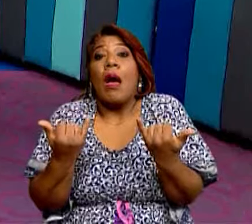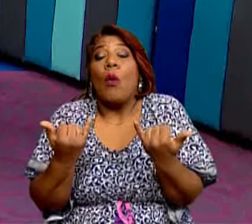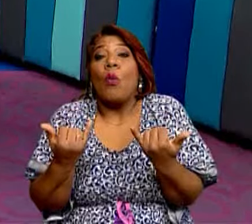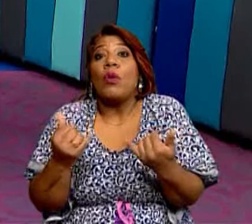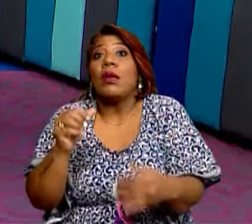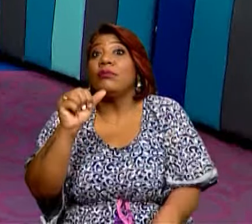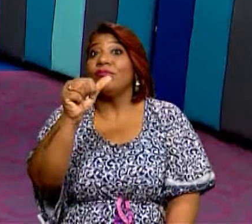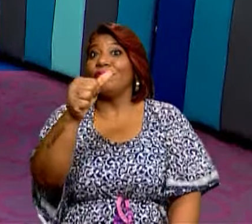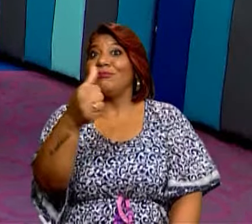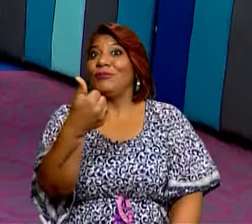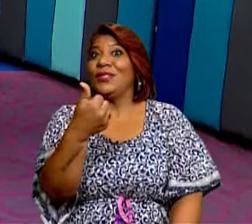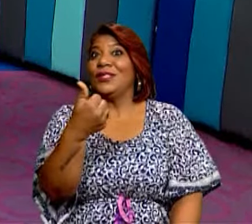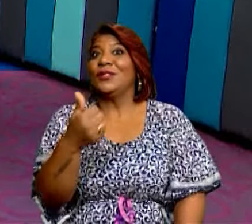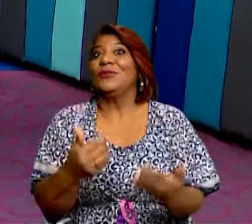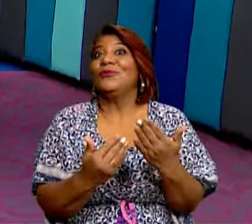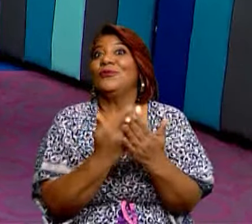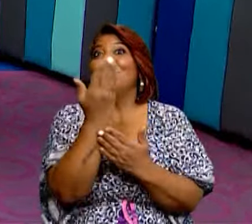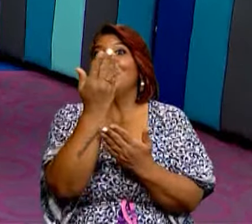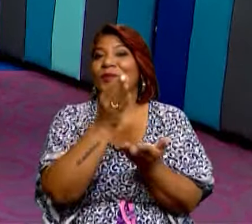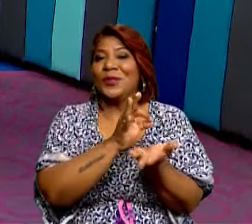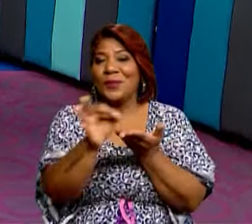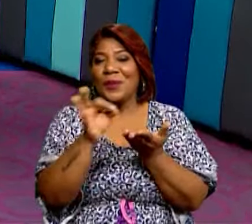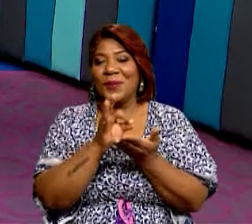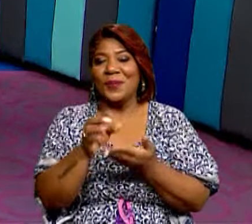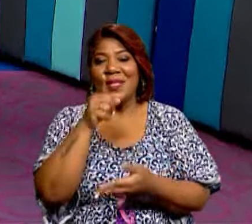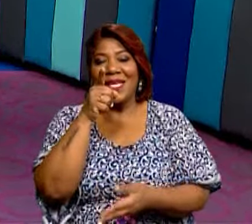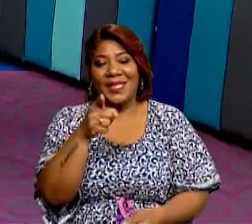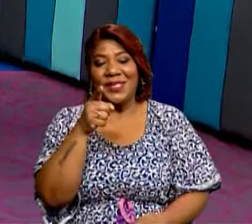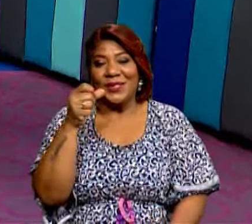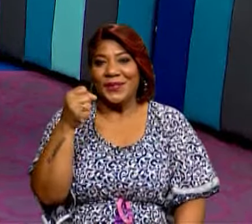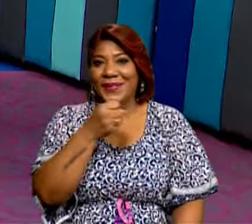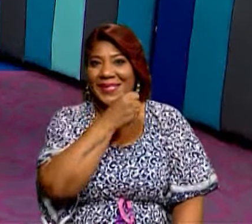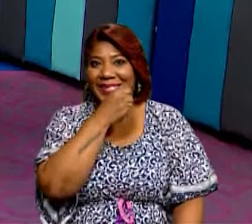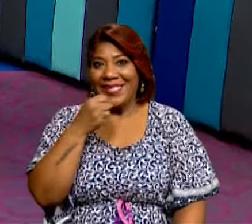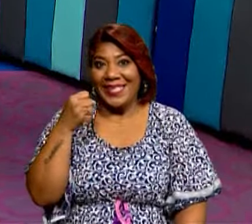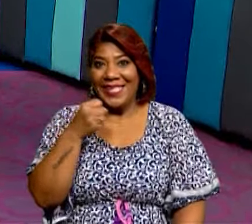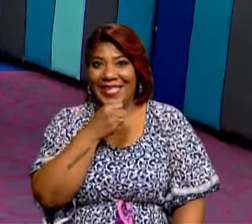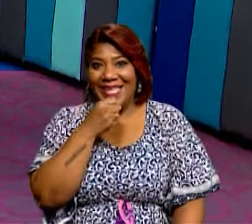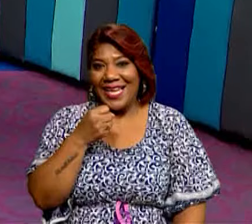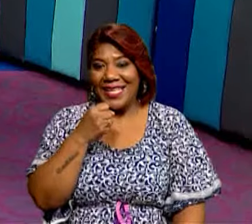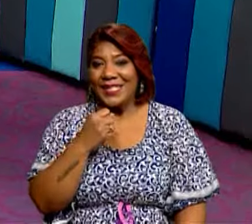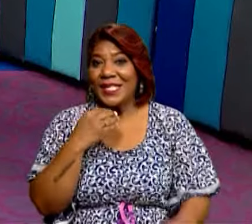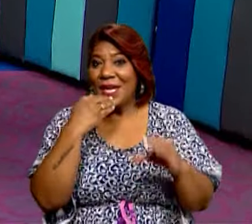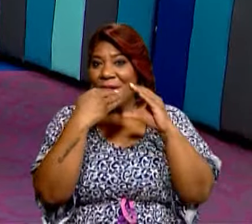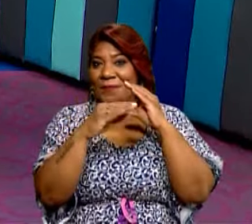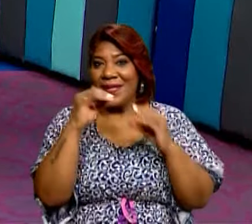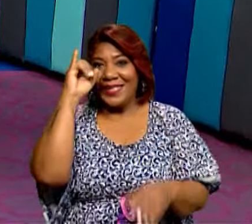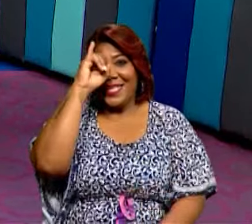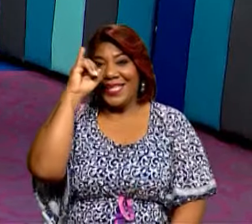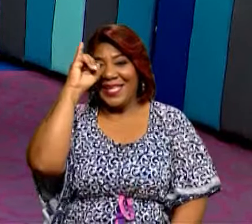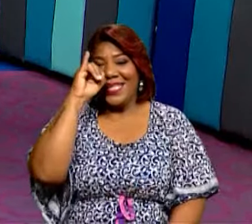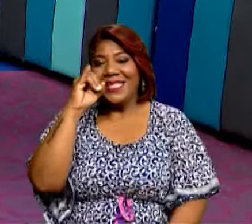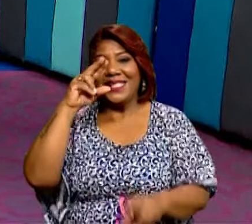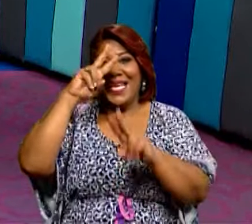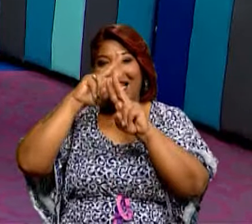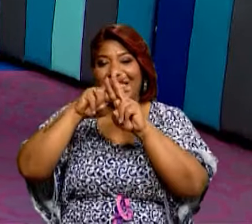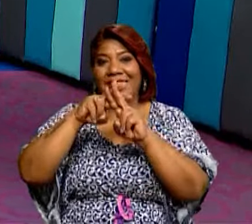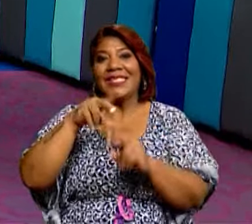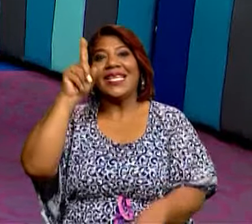y te invito a que te aprendas la canción y nos la envíes a través de Instagram con el hashtag